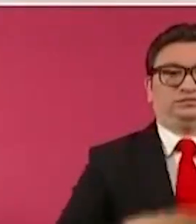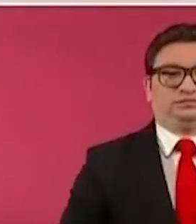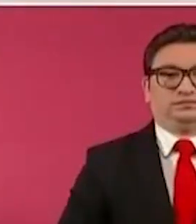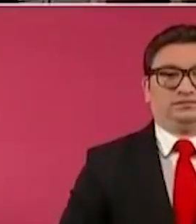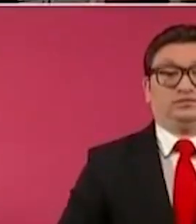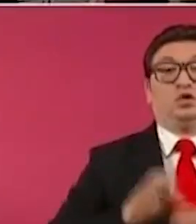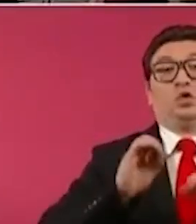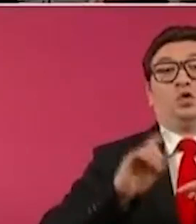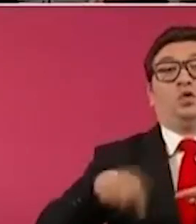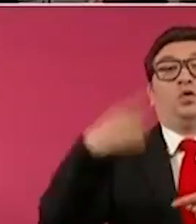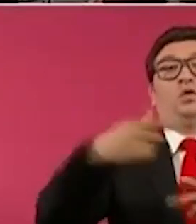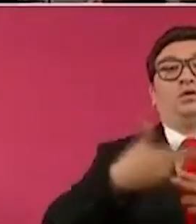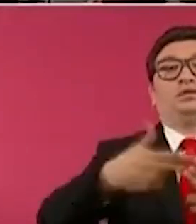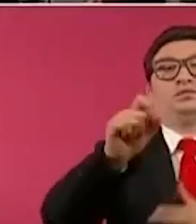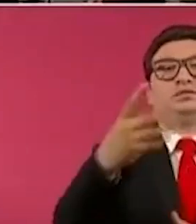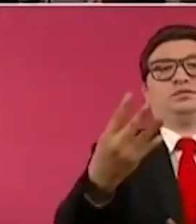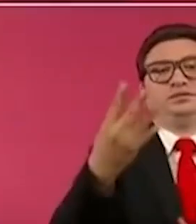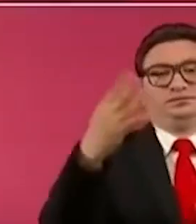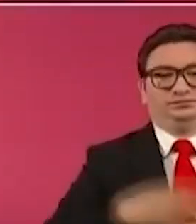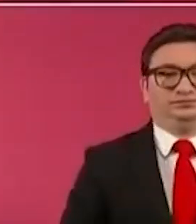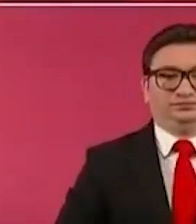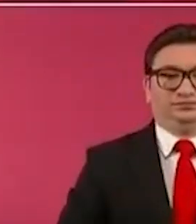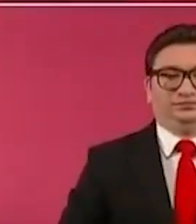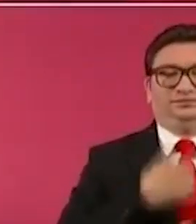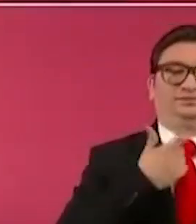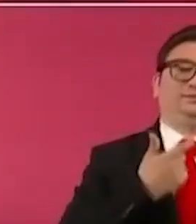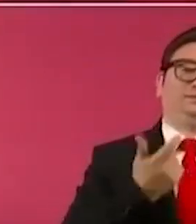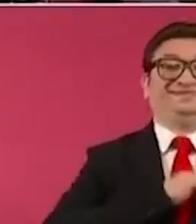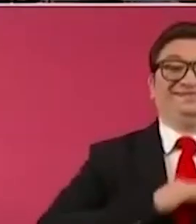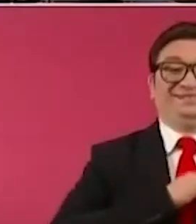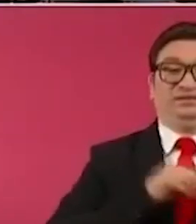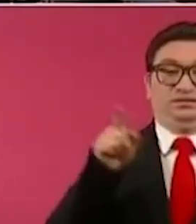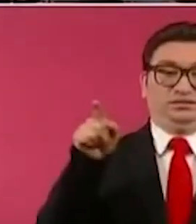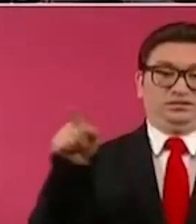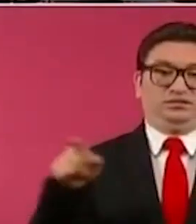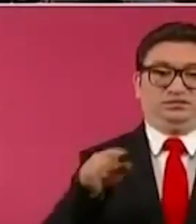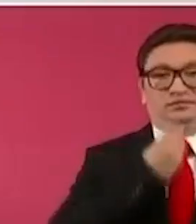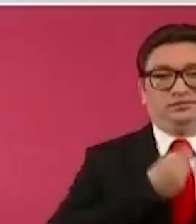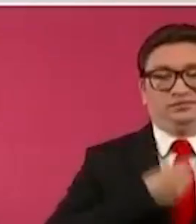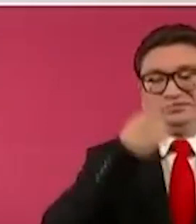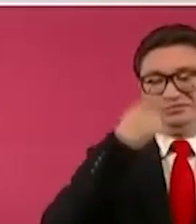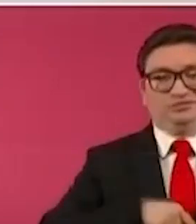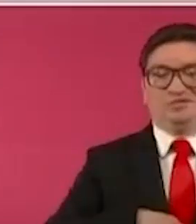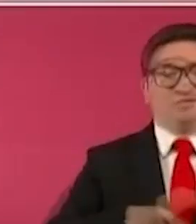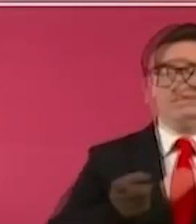que ha logrado apreciarse frente al dólar estadounidense debido al diferencial de tasas de interés entre México y Estados